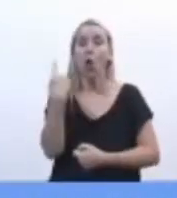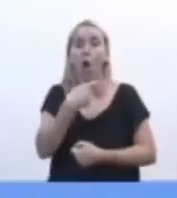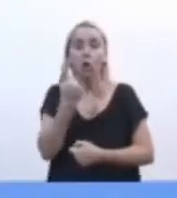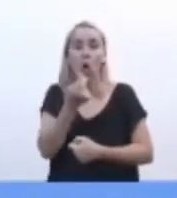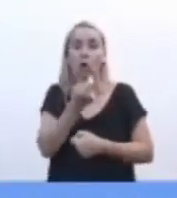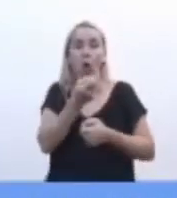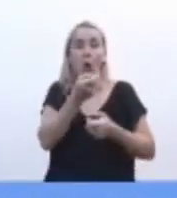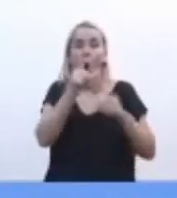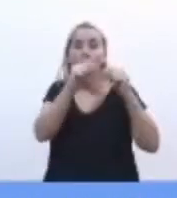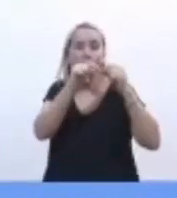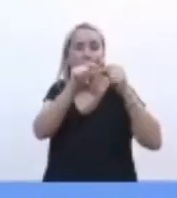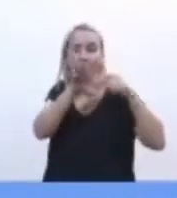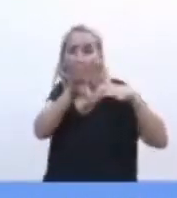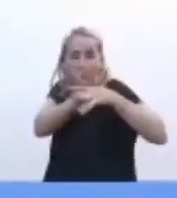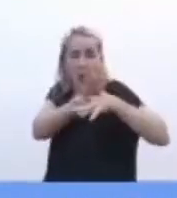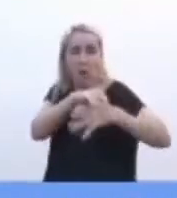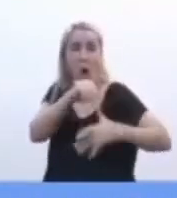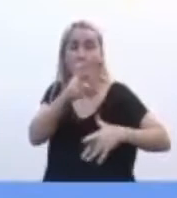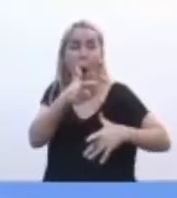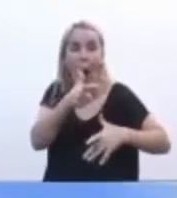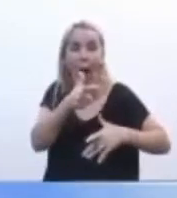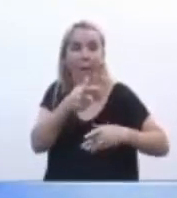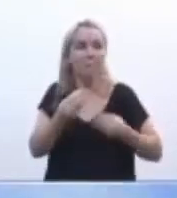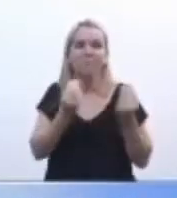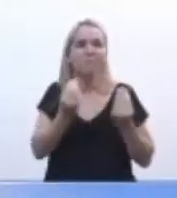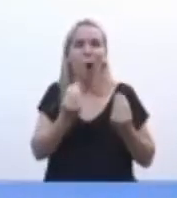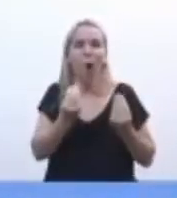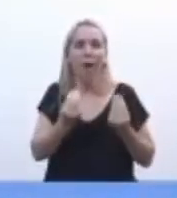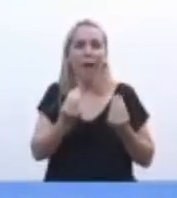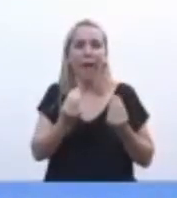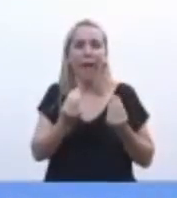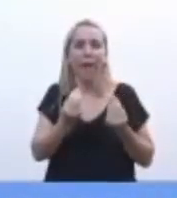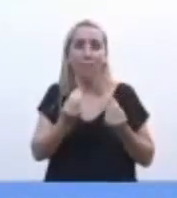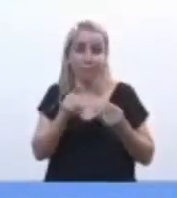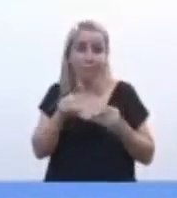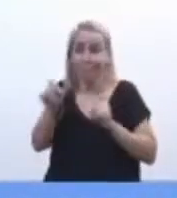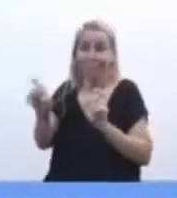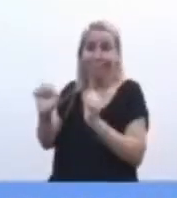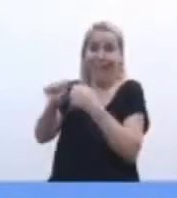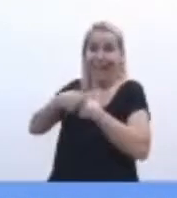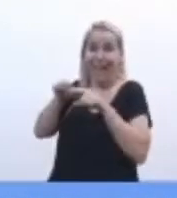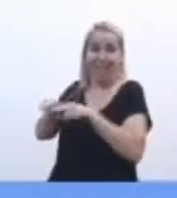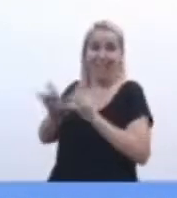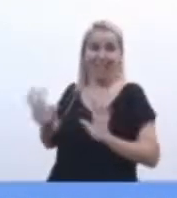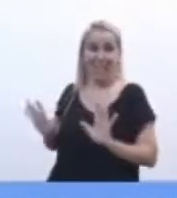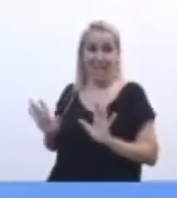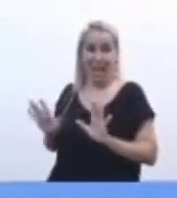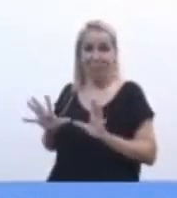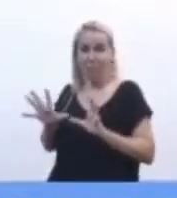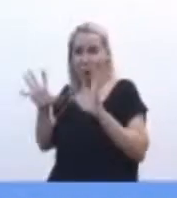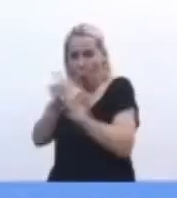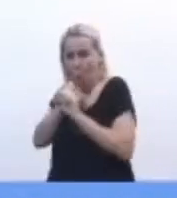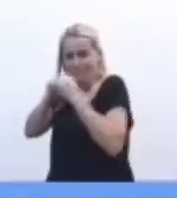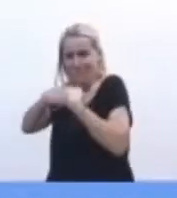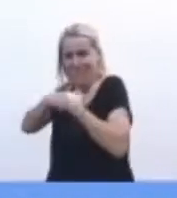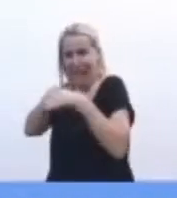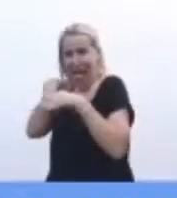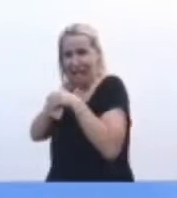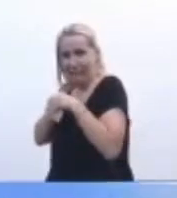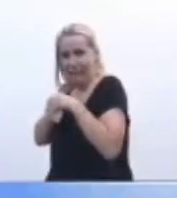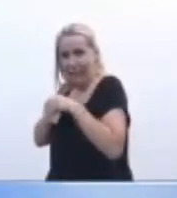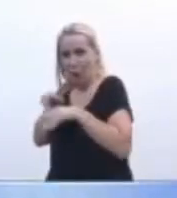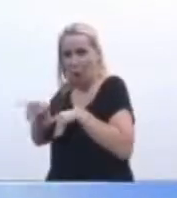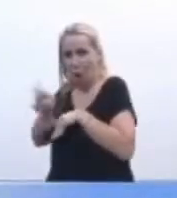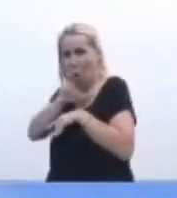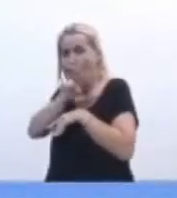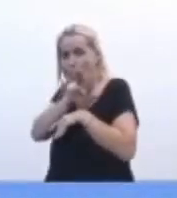precisa es precisamente es justamente por la clandestinidad y la oscuridad en la que deben recurrir las